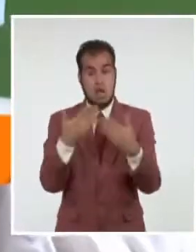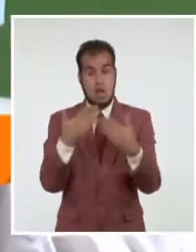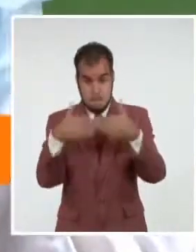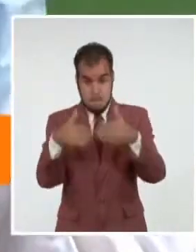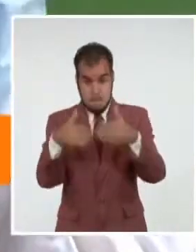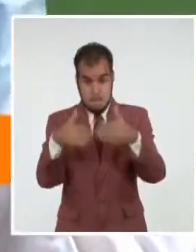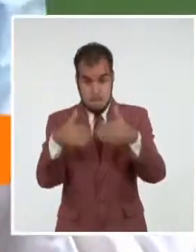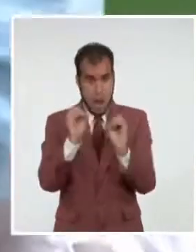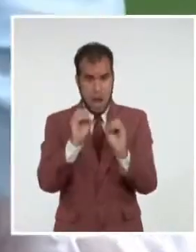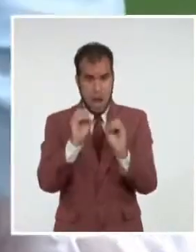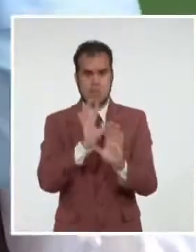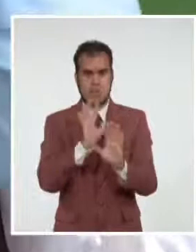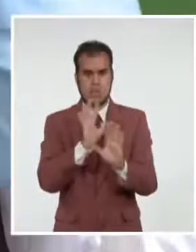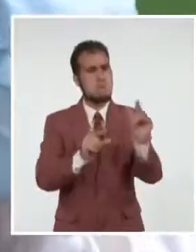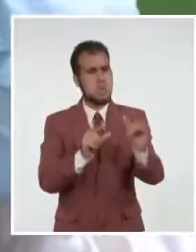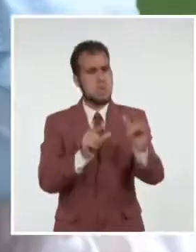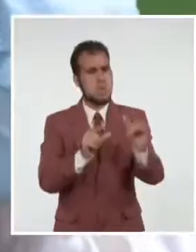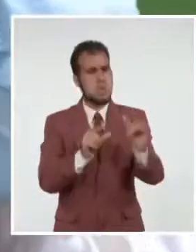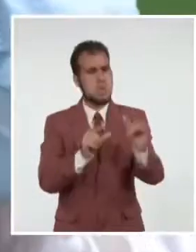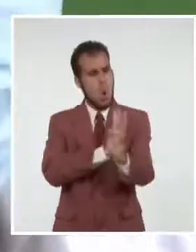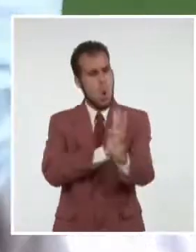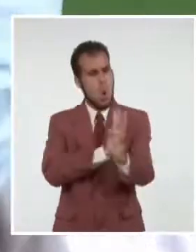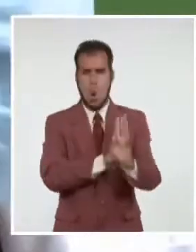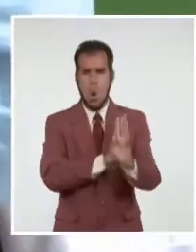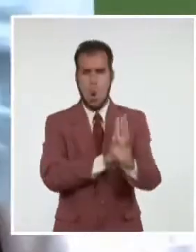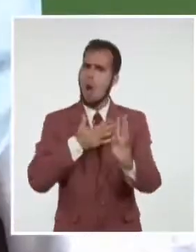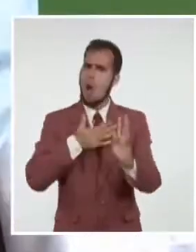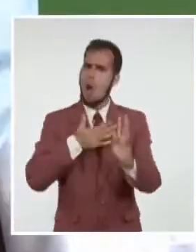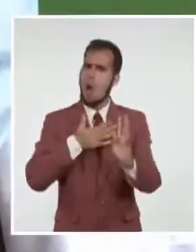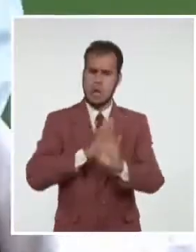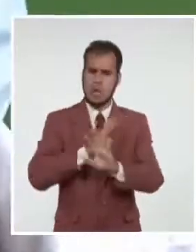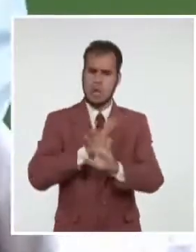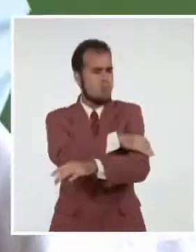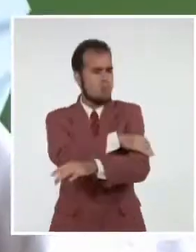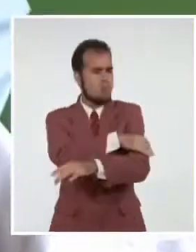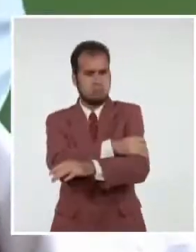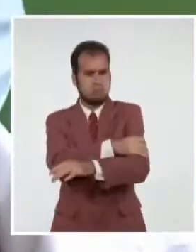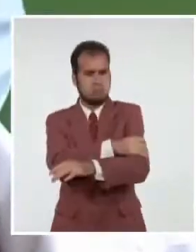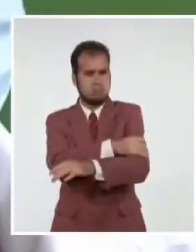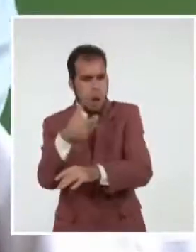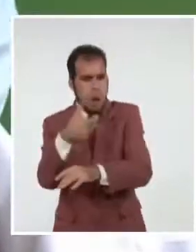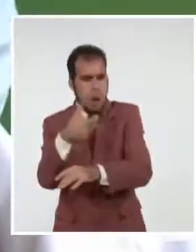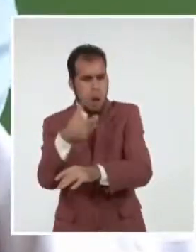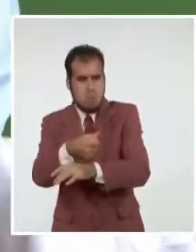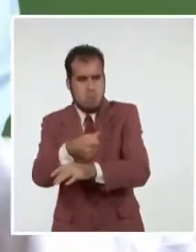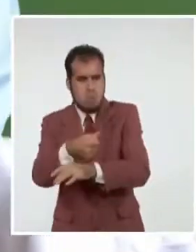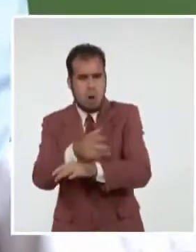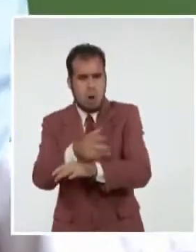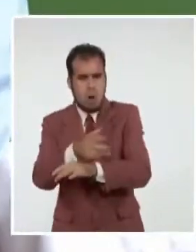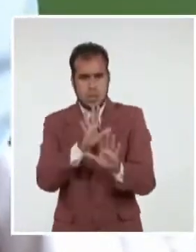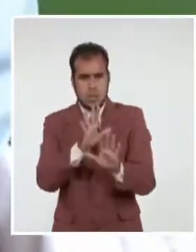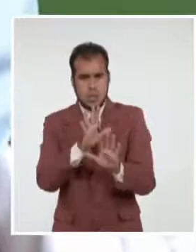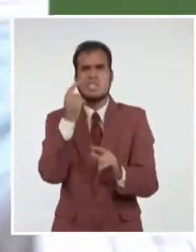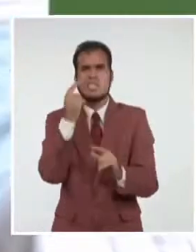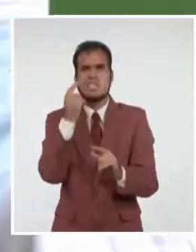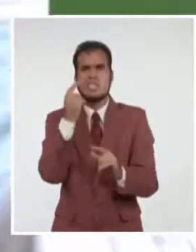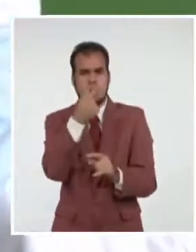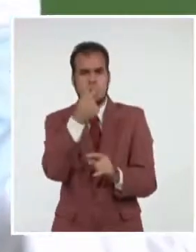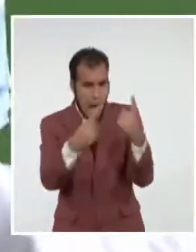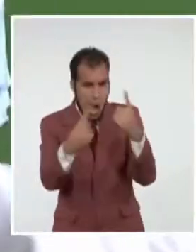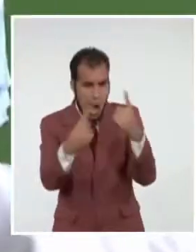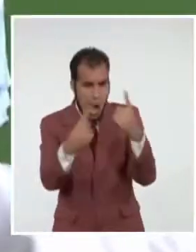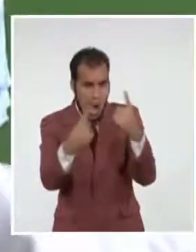estaban organizados en las colas, todos tomándose la presión, todos vinieron desayunados con sus tratamientos, los que lo llevaban, todo